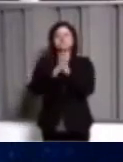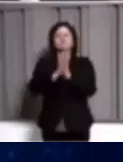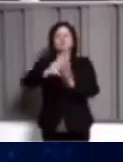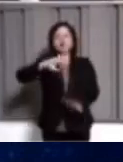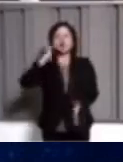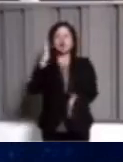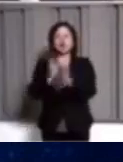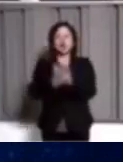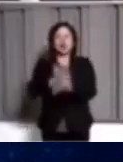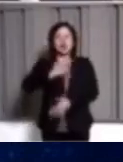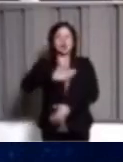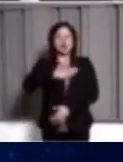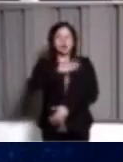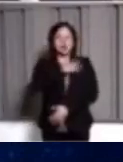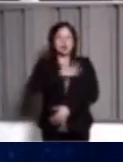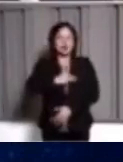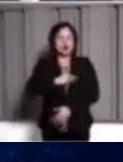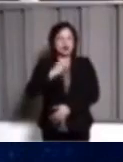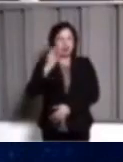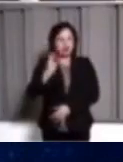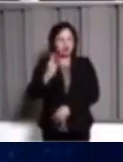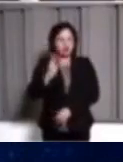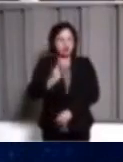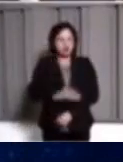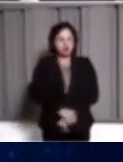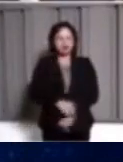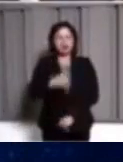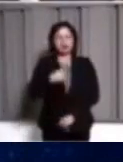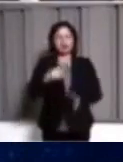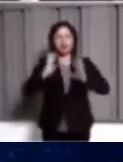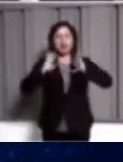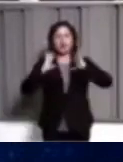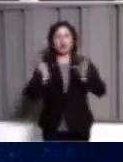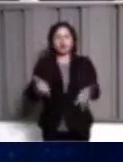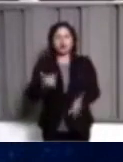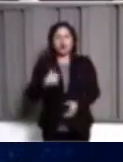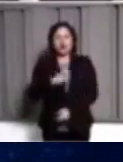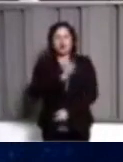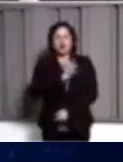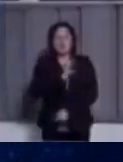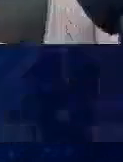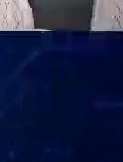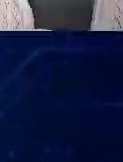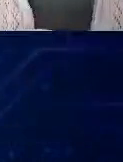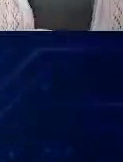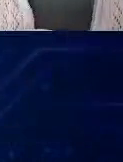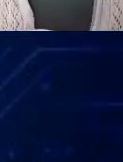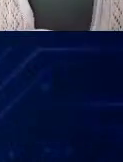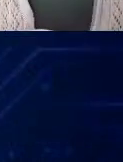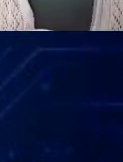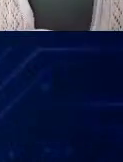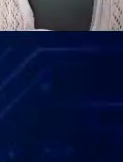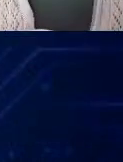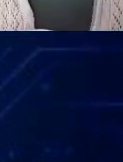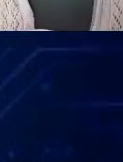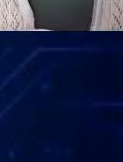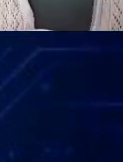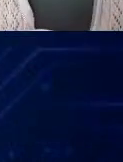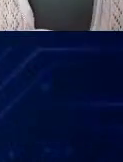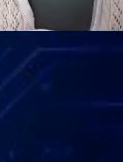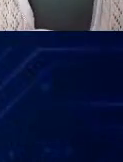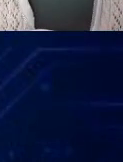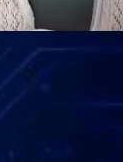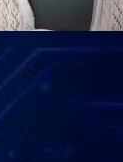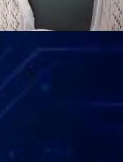el respaldo de inmediato salen al mismo tiempo a generar información mensajes ya sea en twitter en facebook